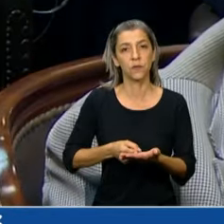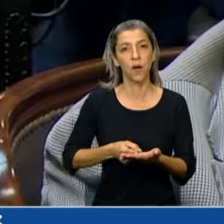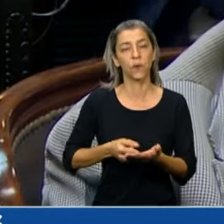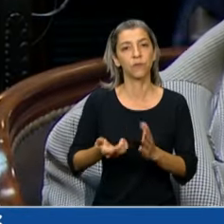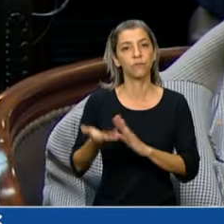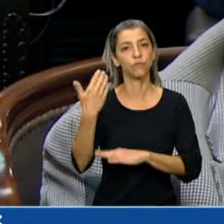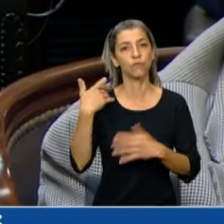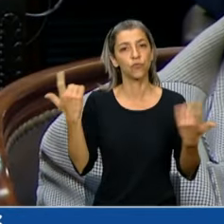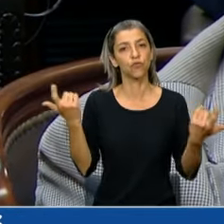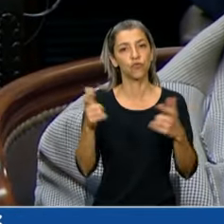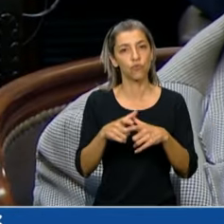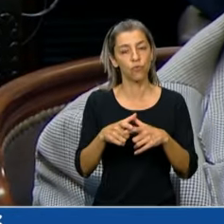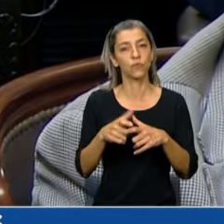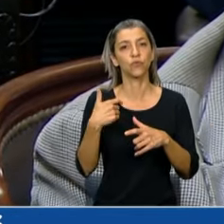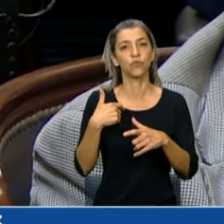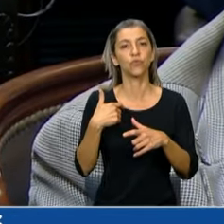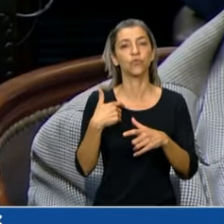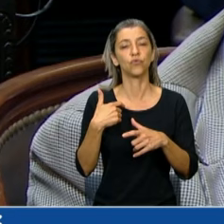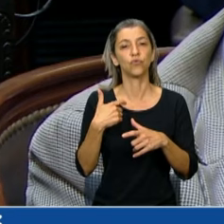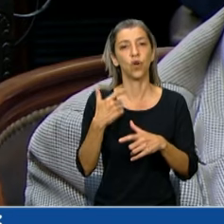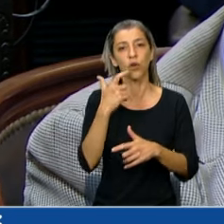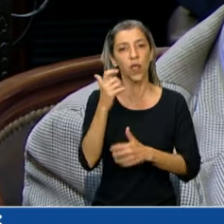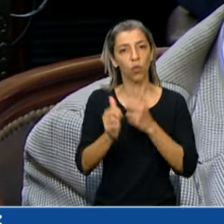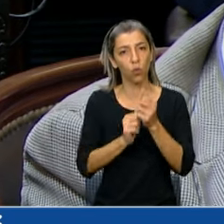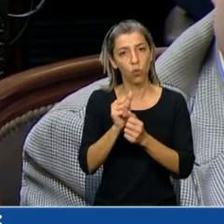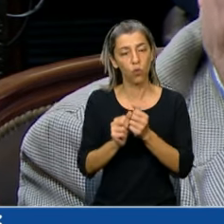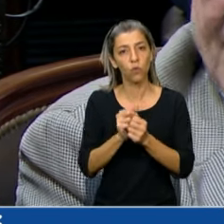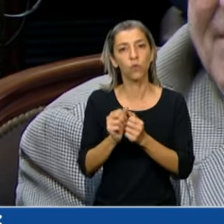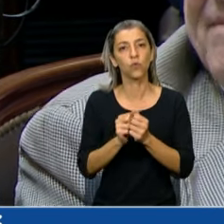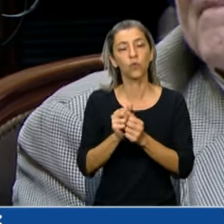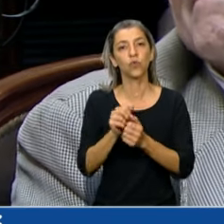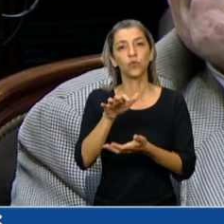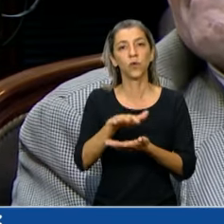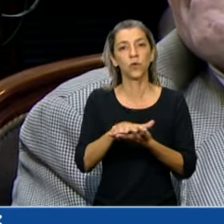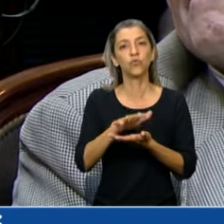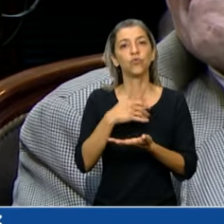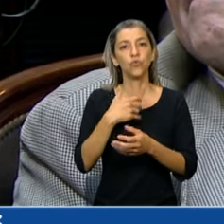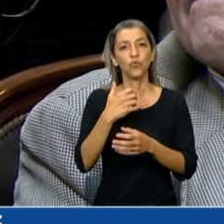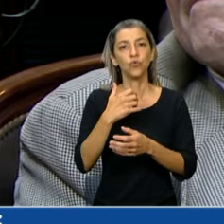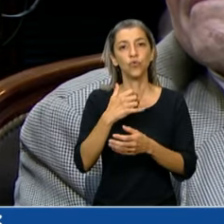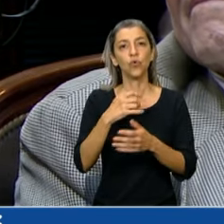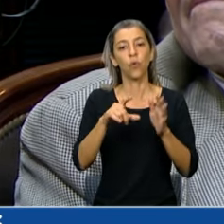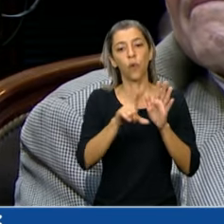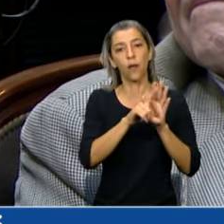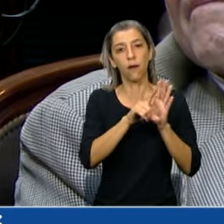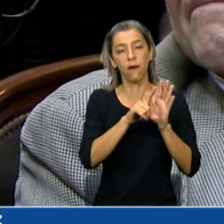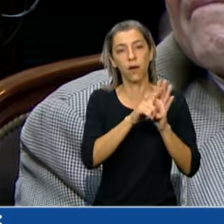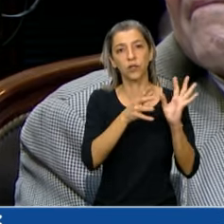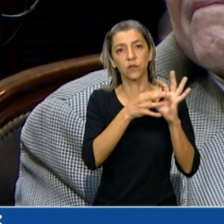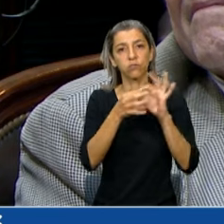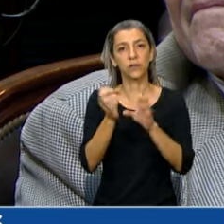de comisiones de la comisión de industria de legislación del trabajo y de presupuesto